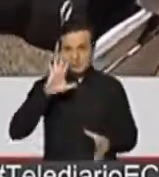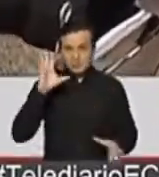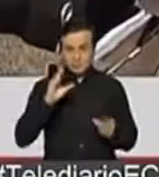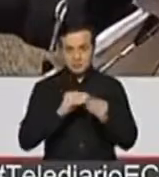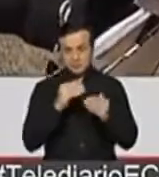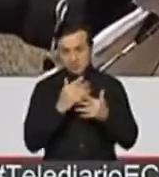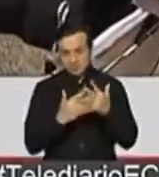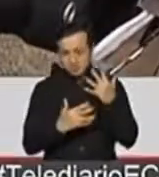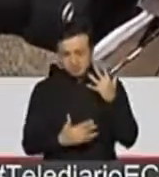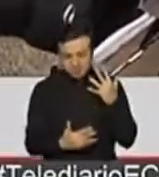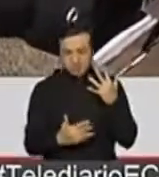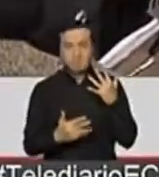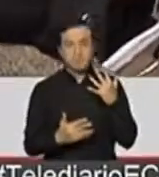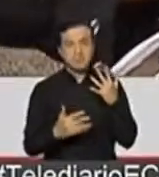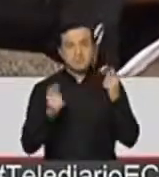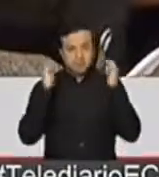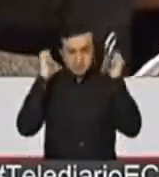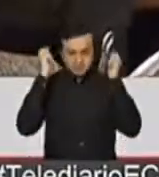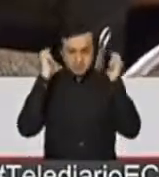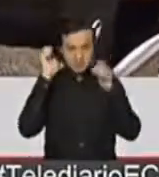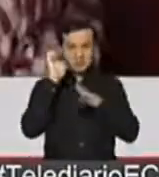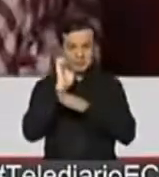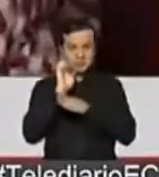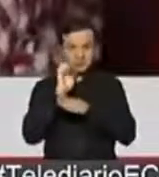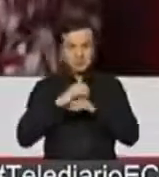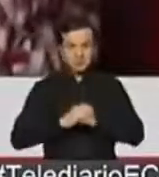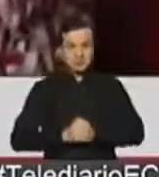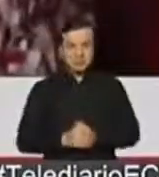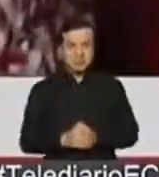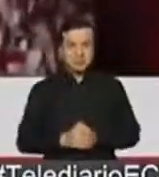índole. Y que vive Ecuador también.